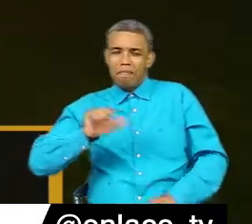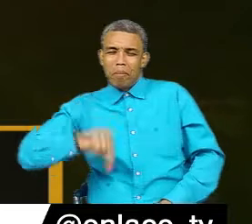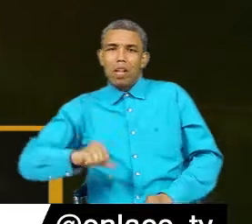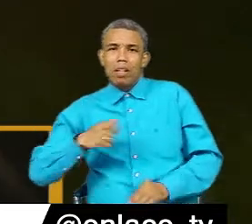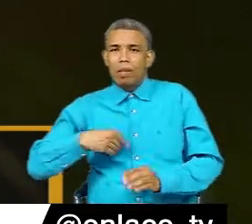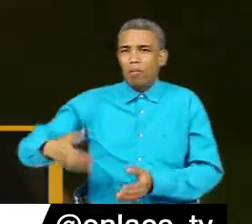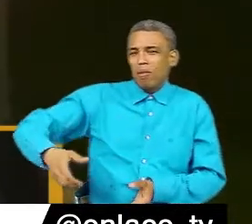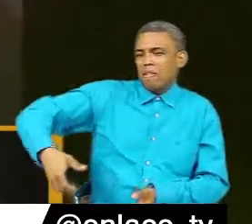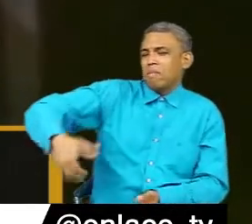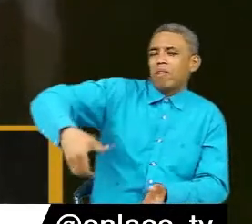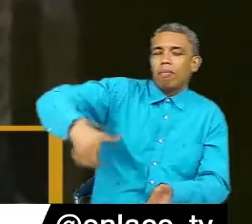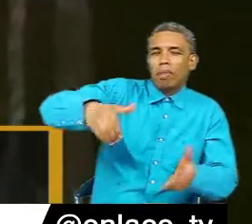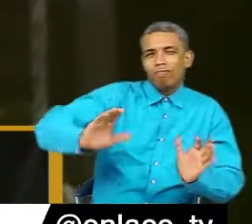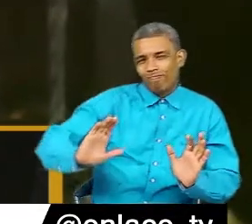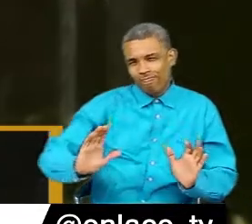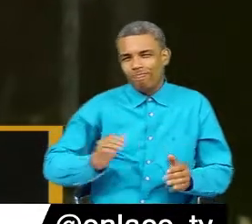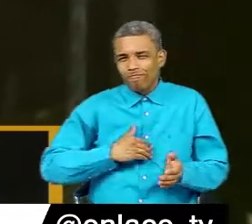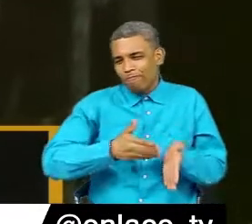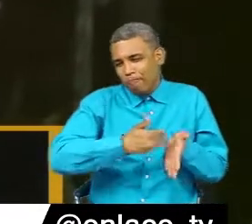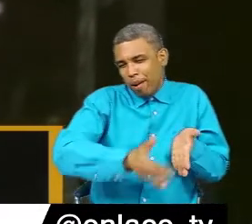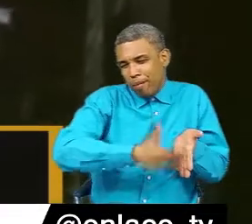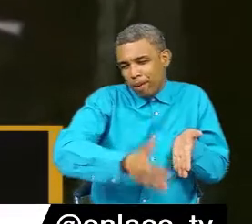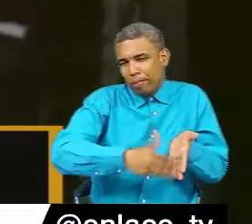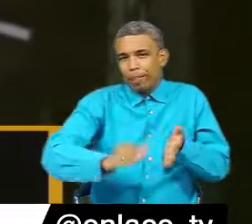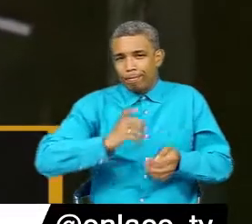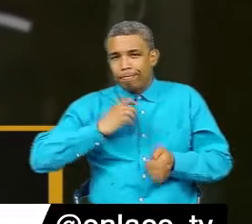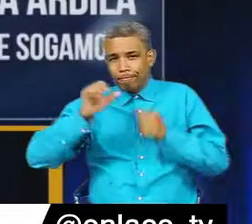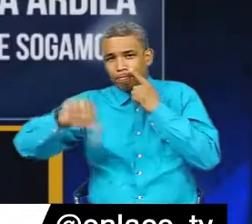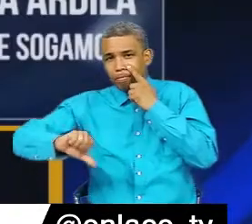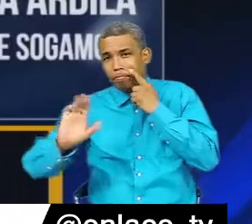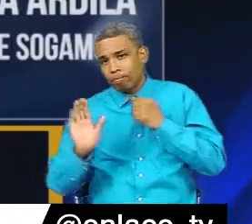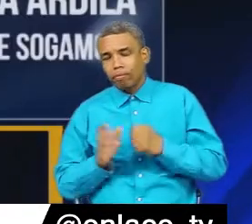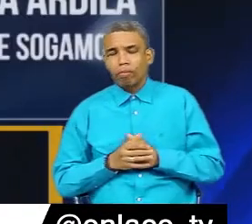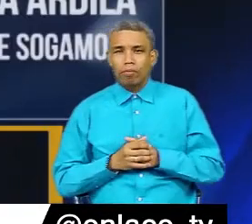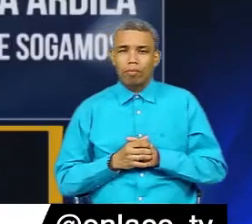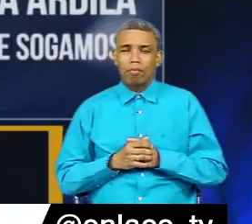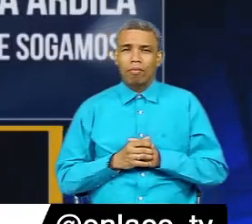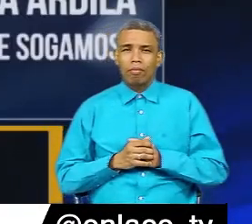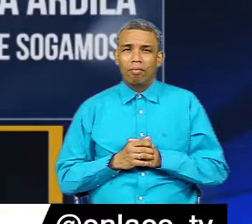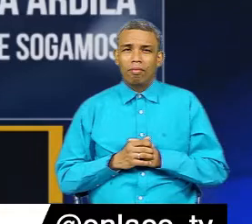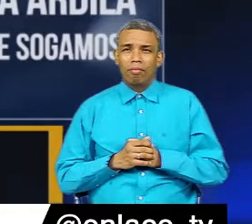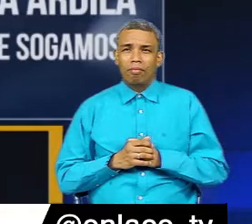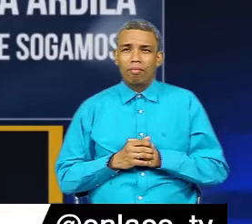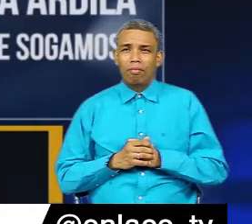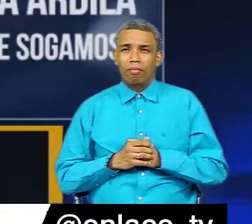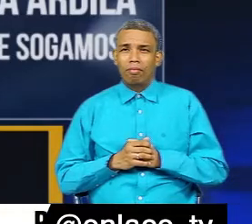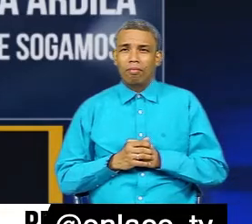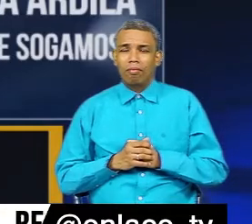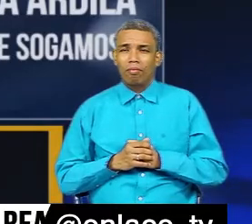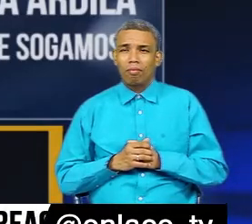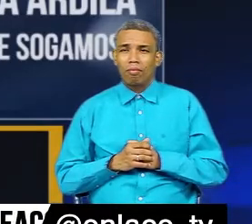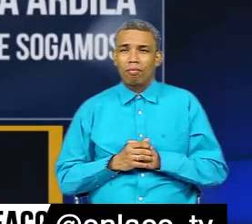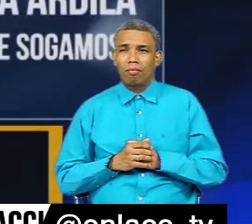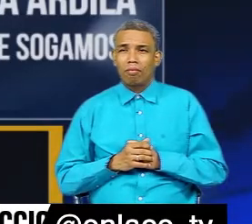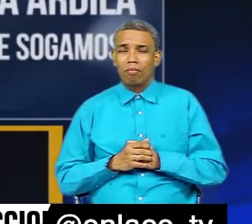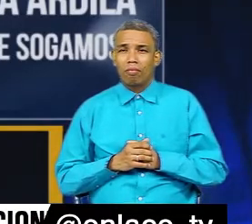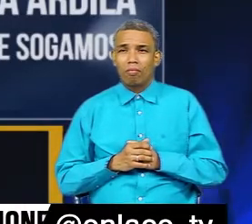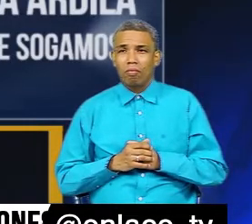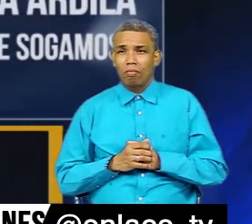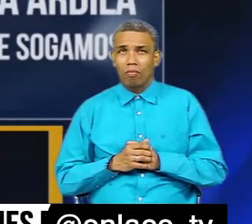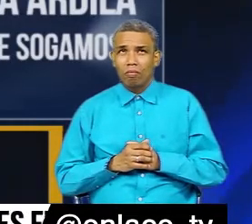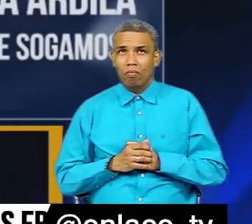afectando. De todas maneras, pues, así mismo, los aljibes, que son los pozos donde la gente extrae